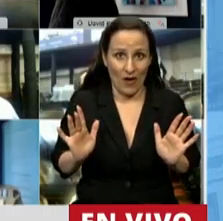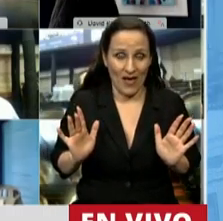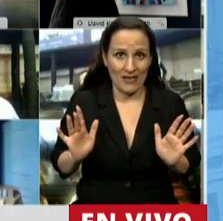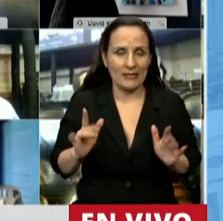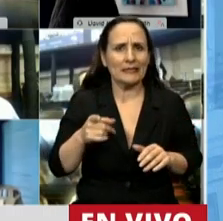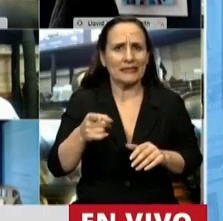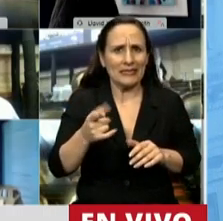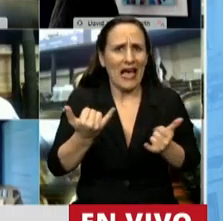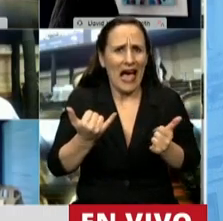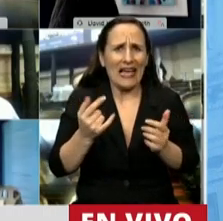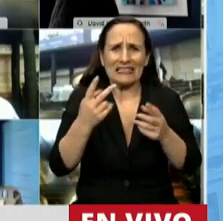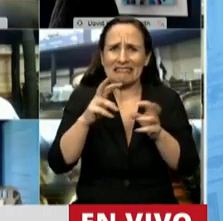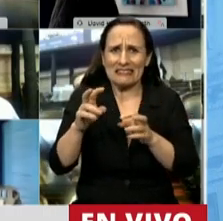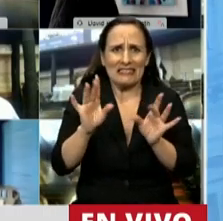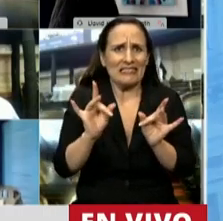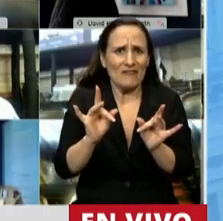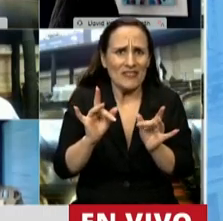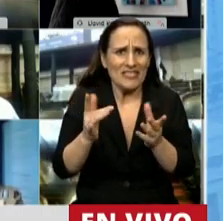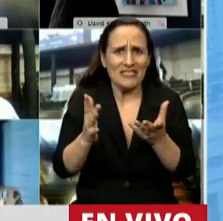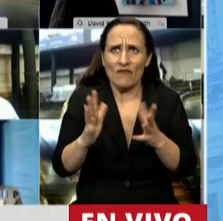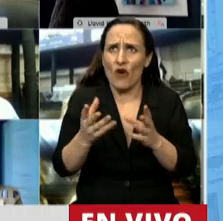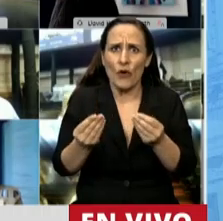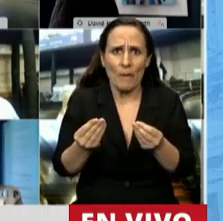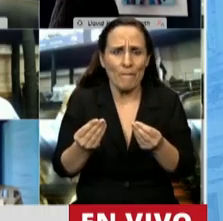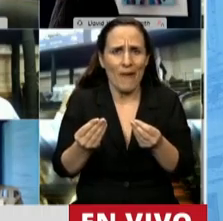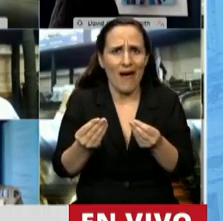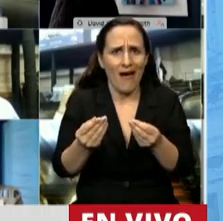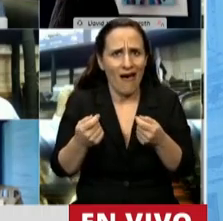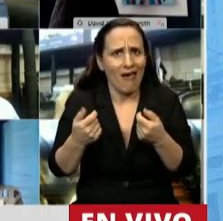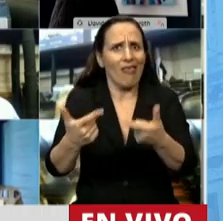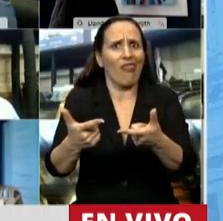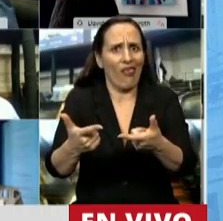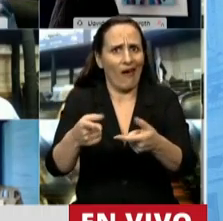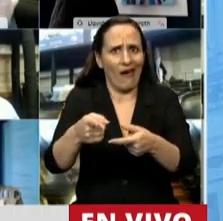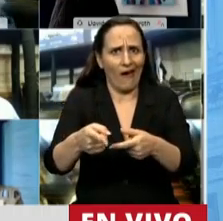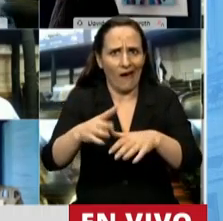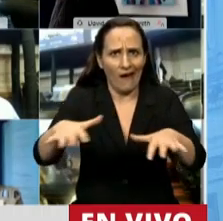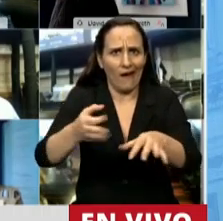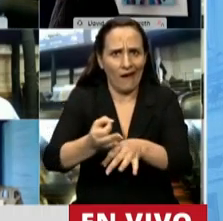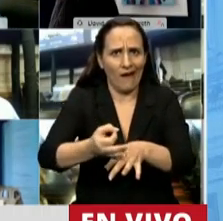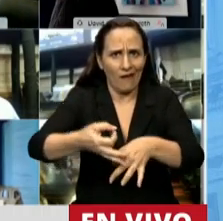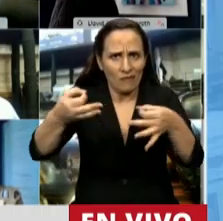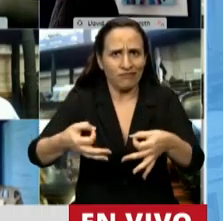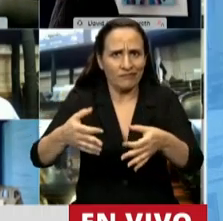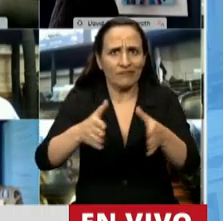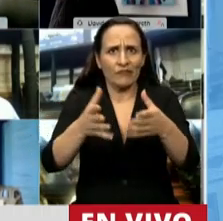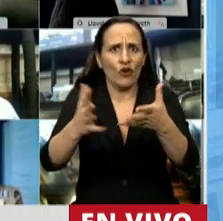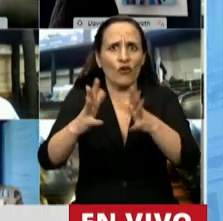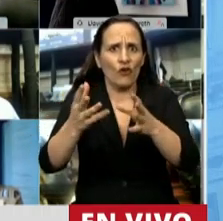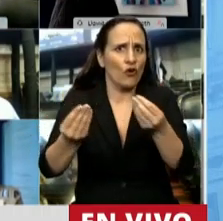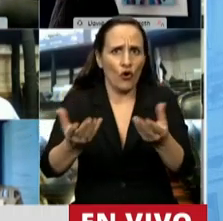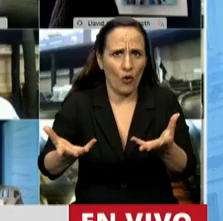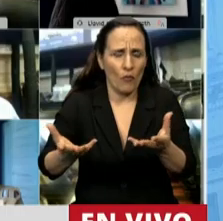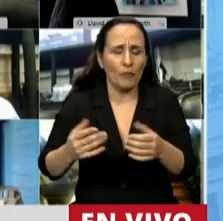genera muchas dificultades a la hora de garantizar las trayectorias pedagógicas. En este sentido,